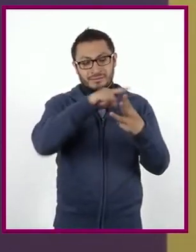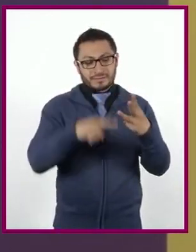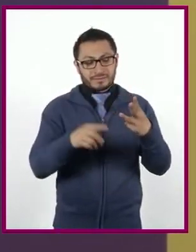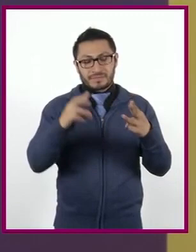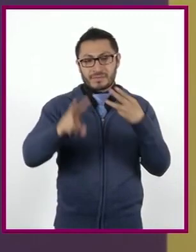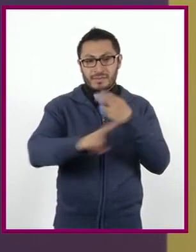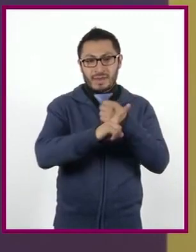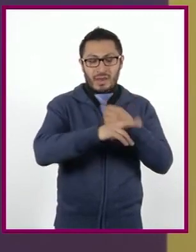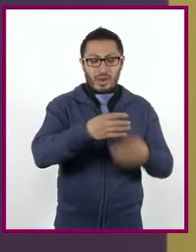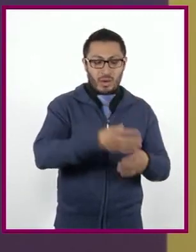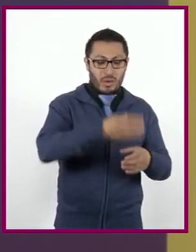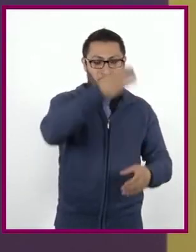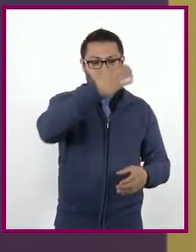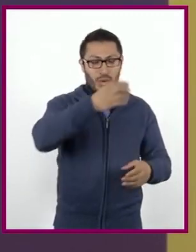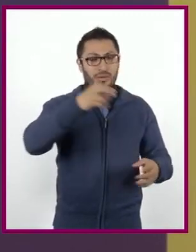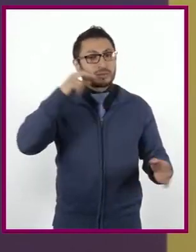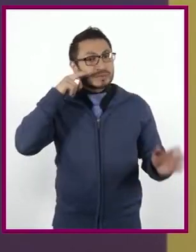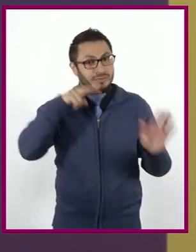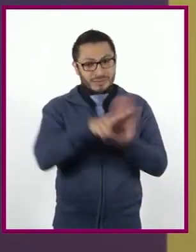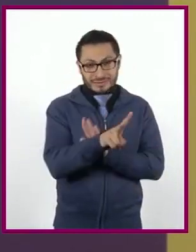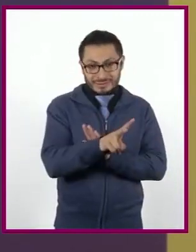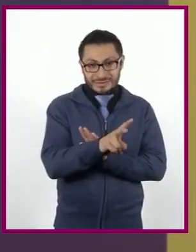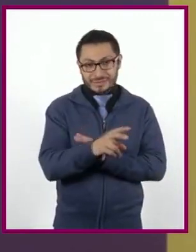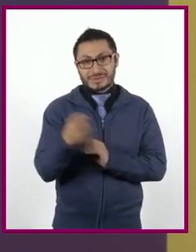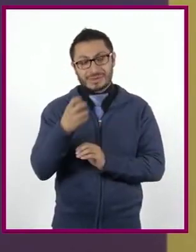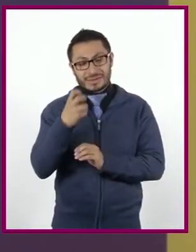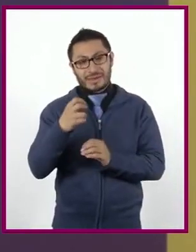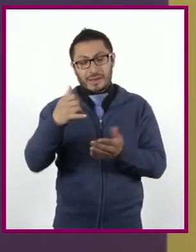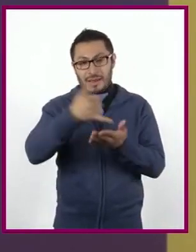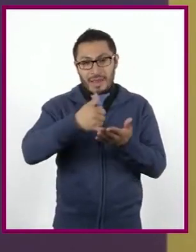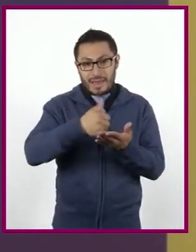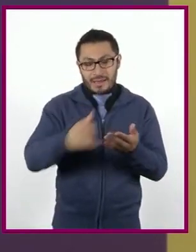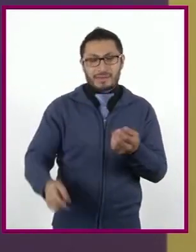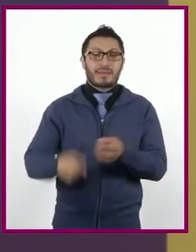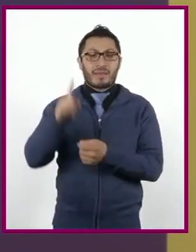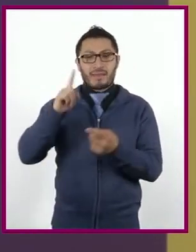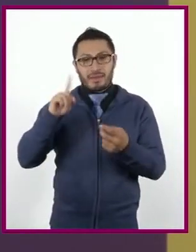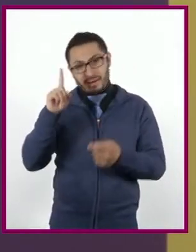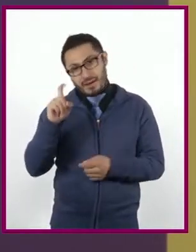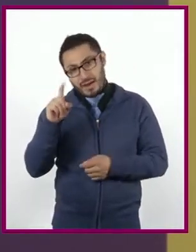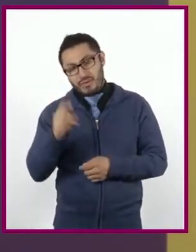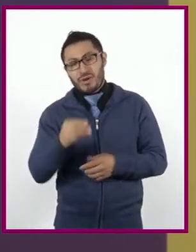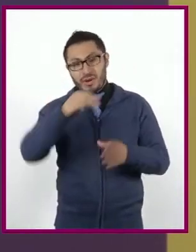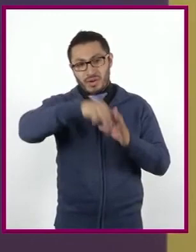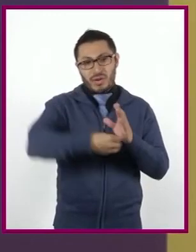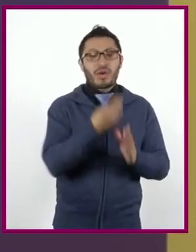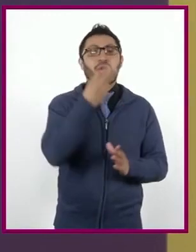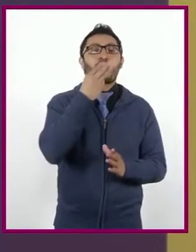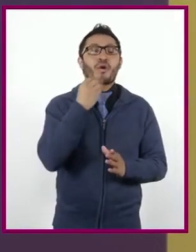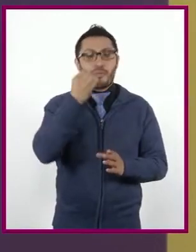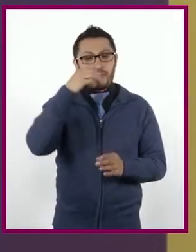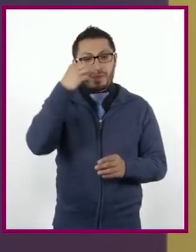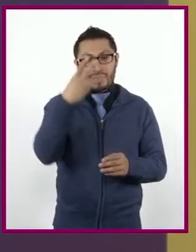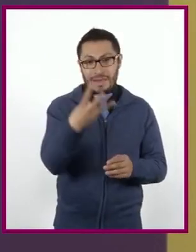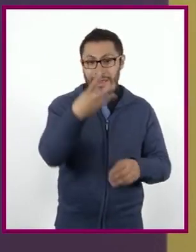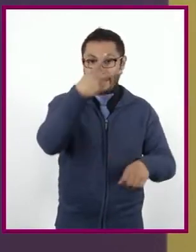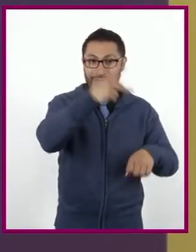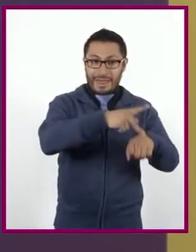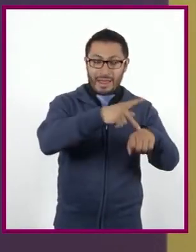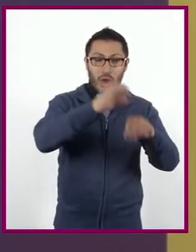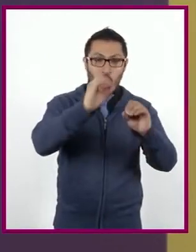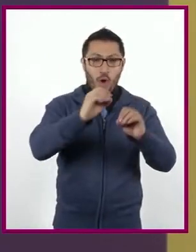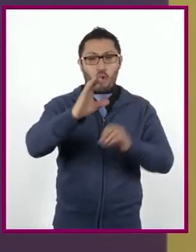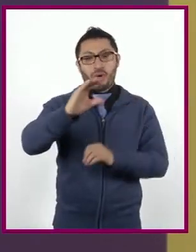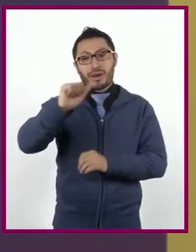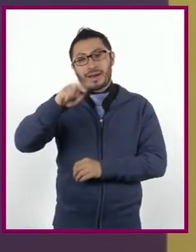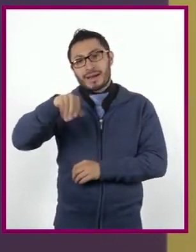largos transparentes, aceite, agua, miel y 3 piedras o canicas del